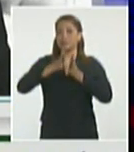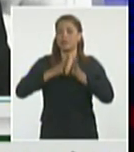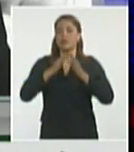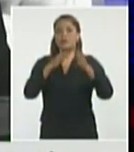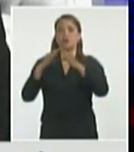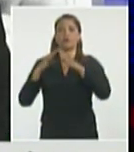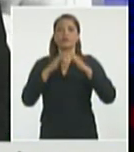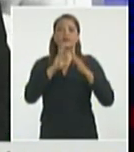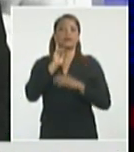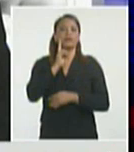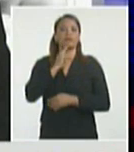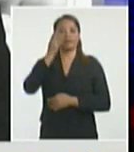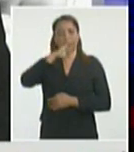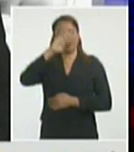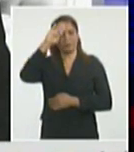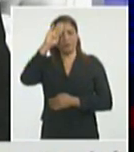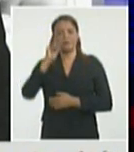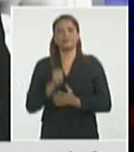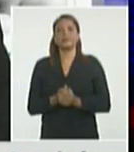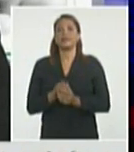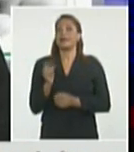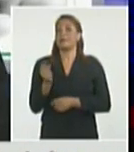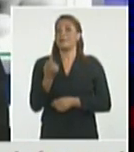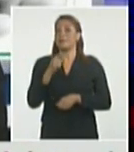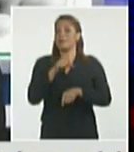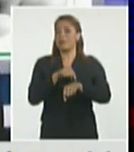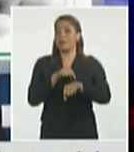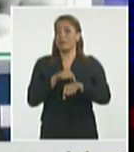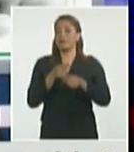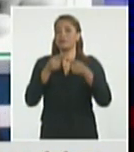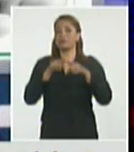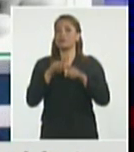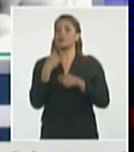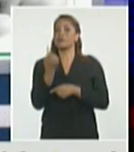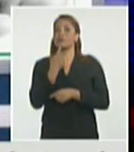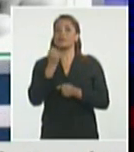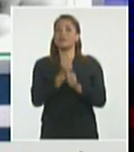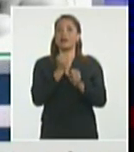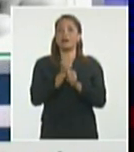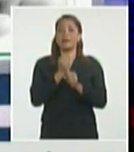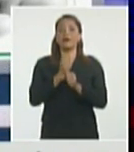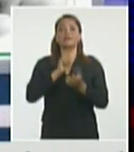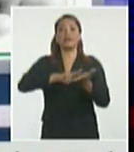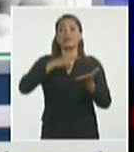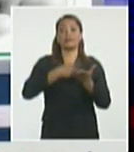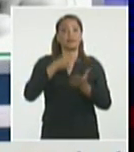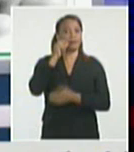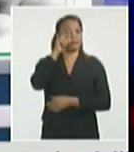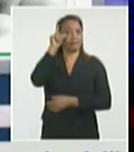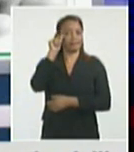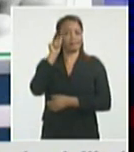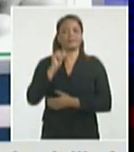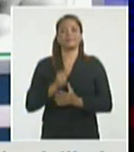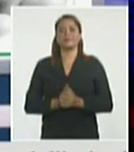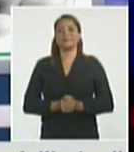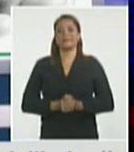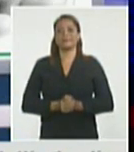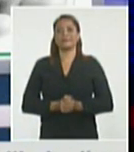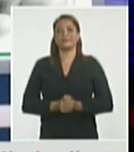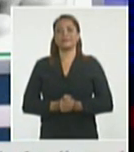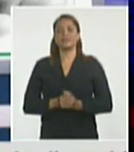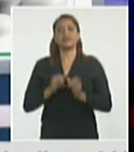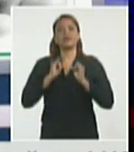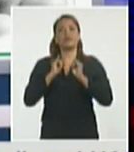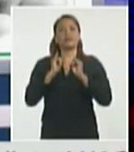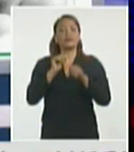Comunidad Sorda de Cuba. En este primer momento nos acompaña la intérprete en lengua de señas, Marileymi Repilado. Ya es noticia,